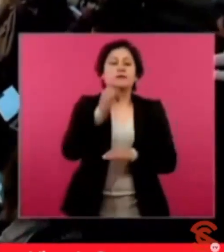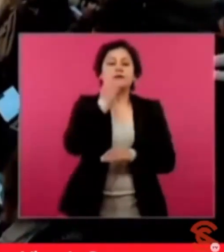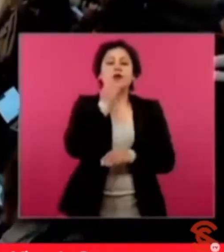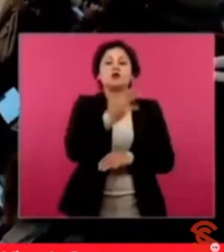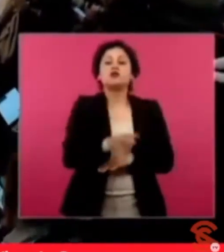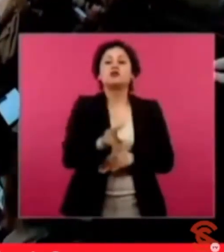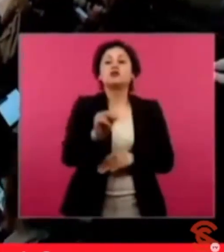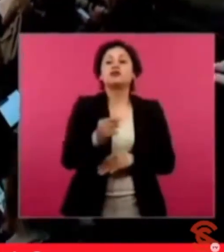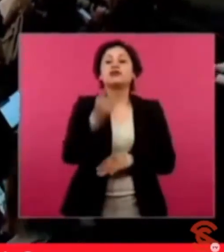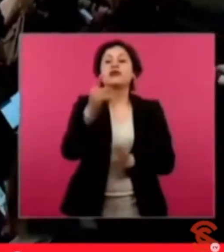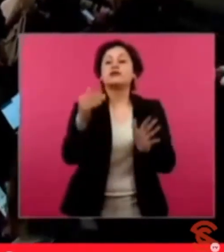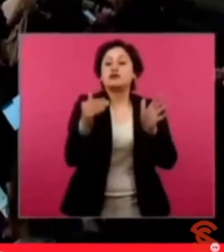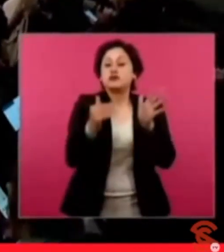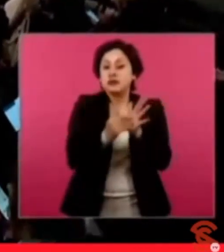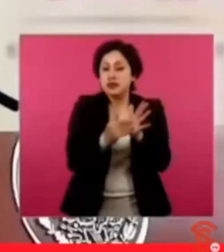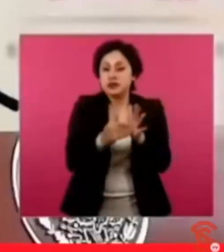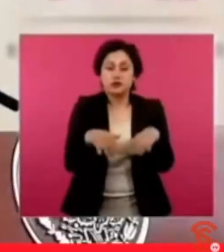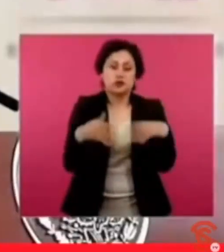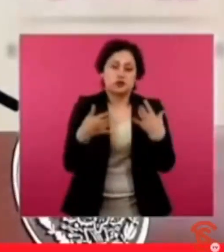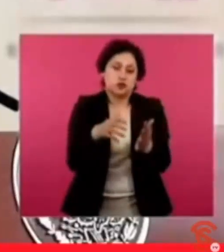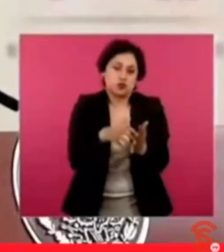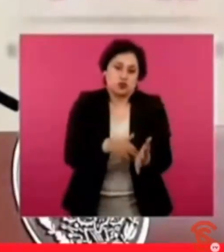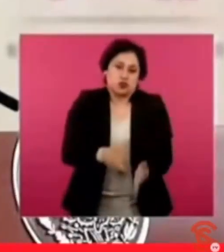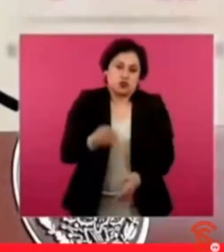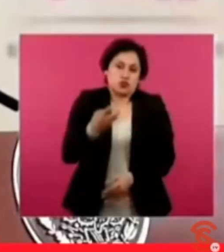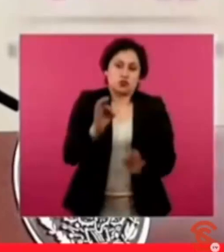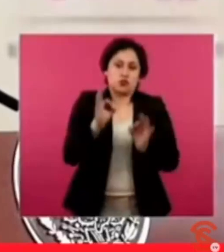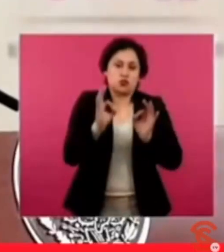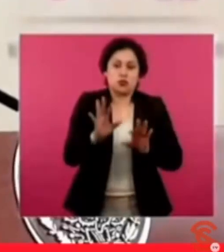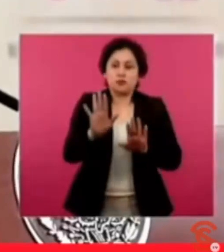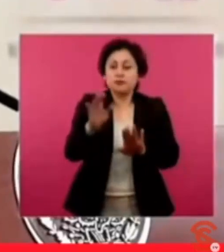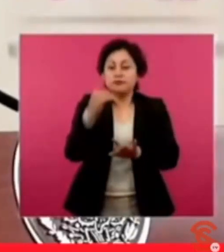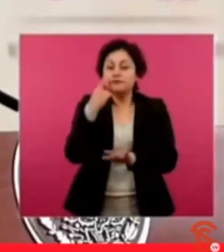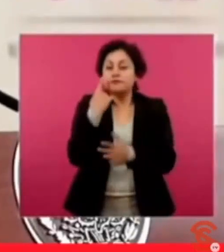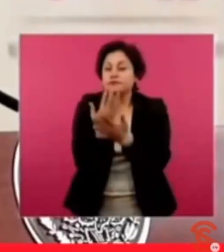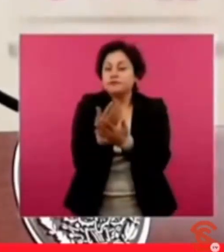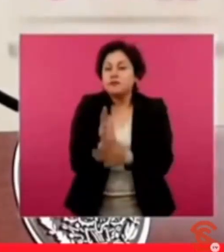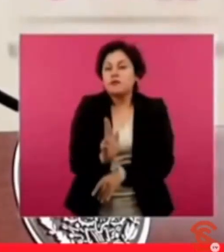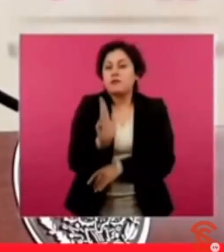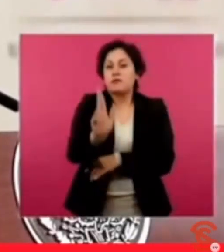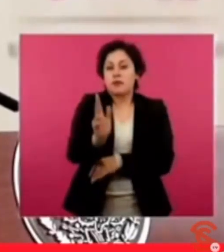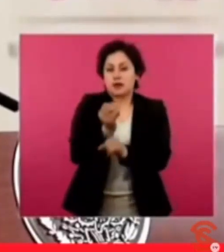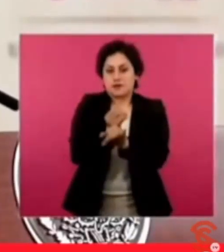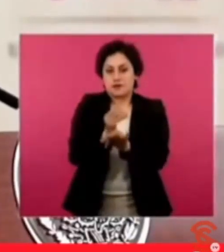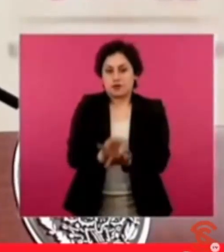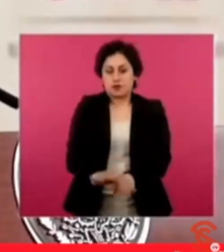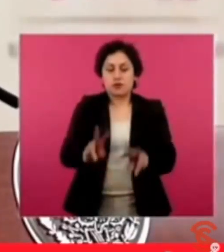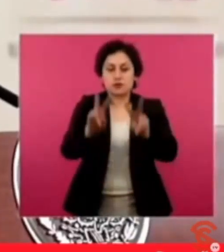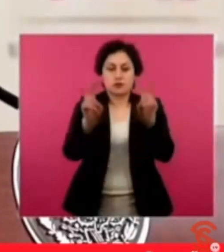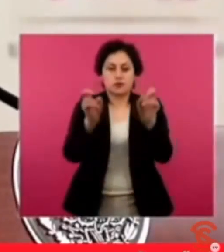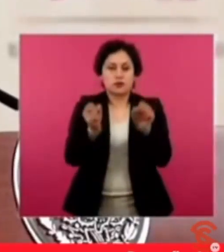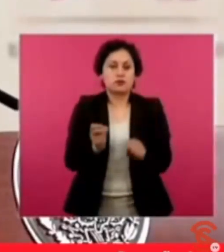81,000. Sí. El martes vamos a tener el informe de seguridad,